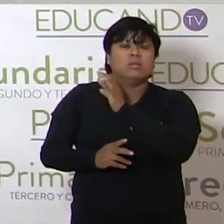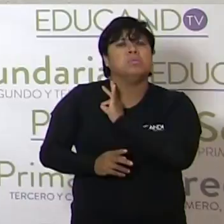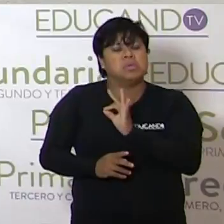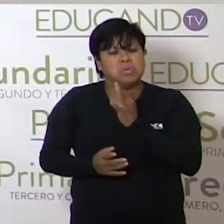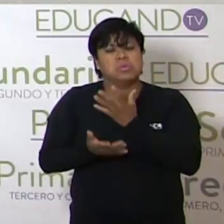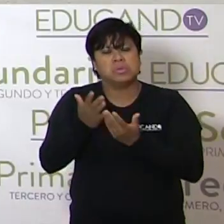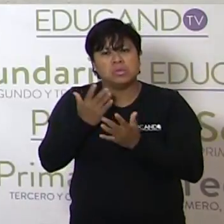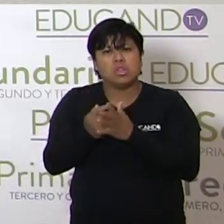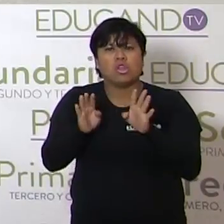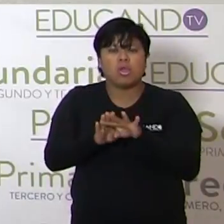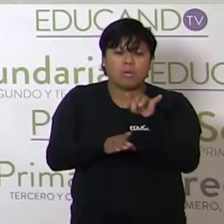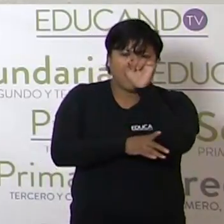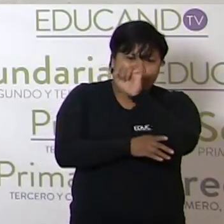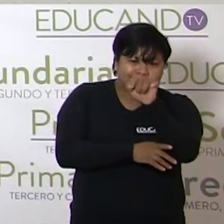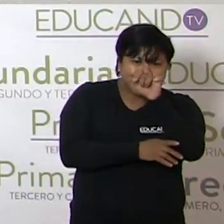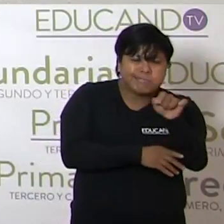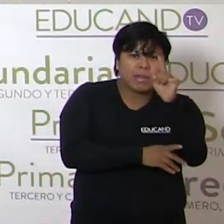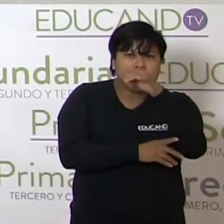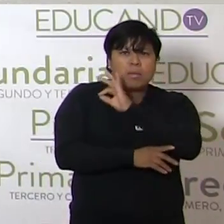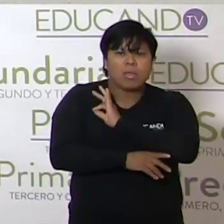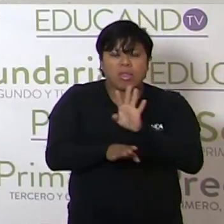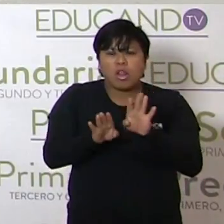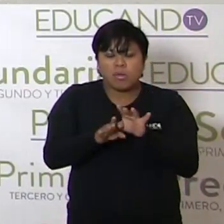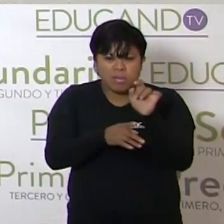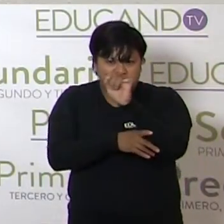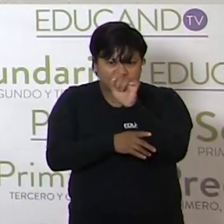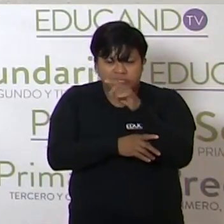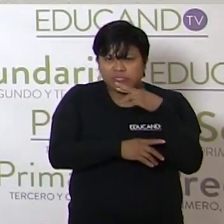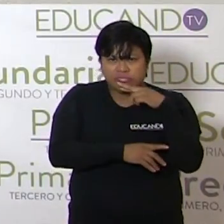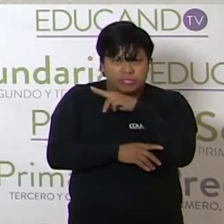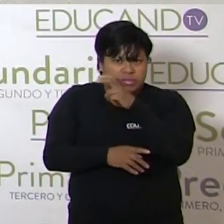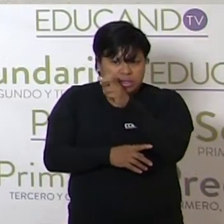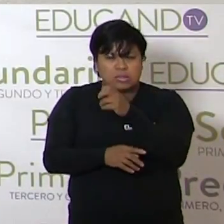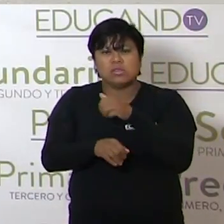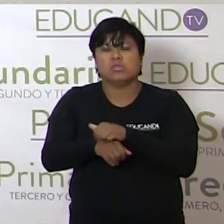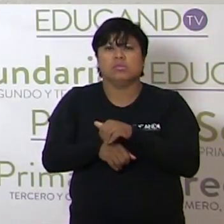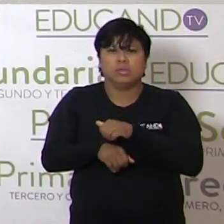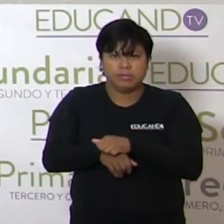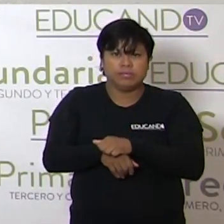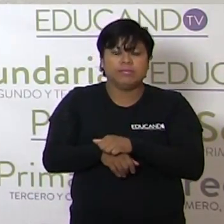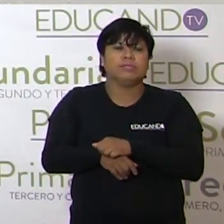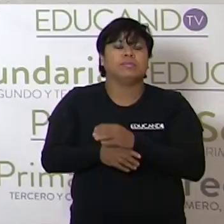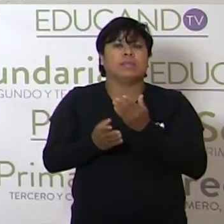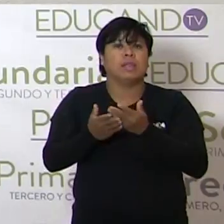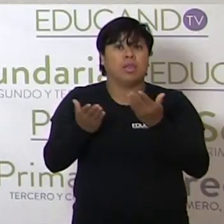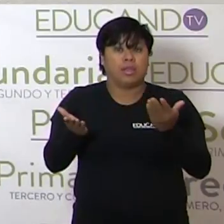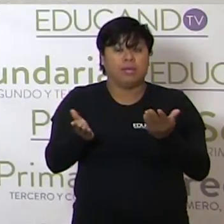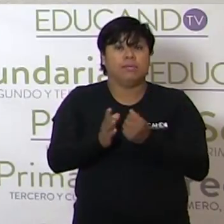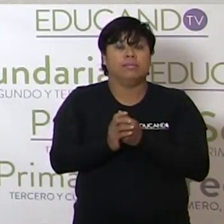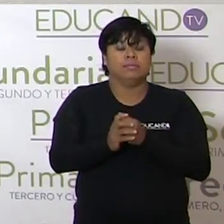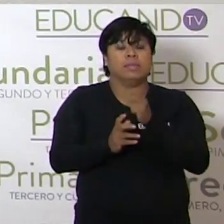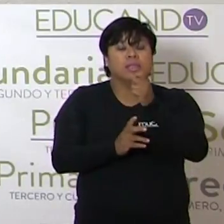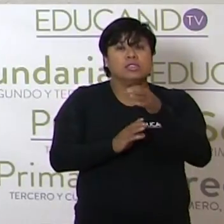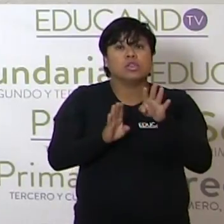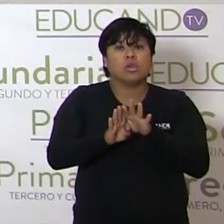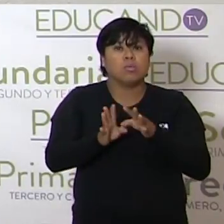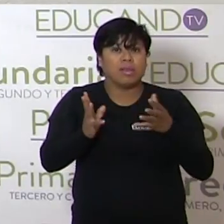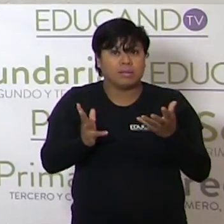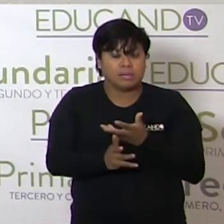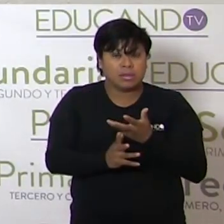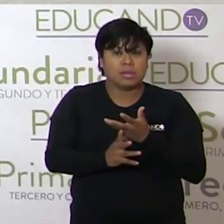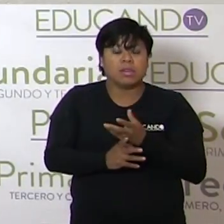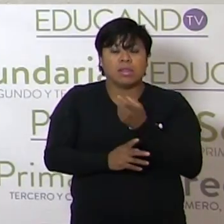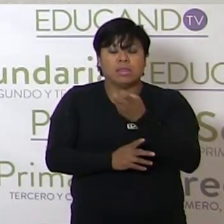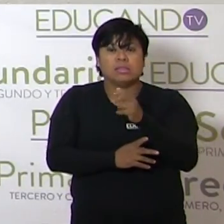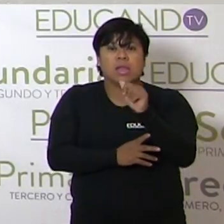una fórmula que nos puede ayudar a calcular esos números. Ahora sí es cuestión de desarrollar ya el siguiente